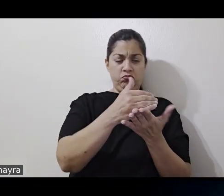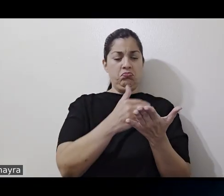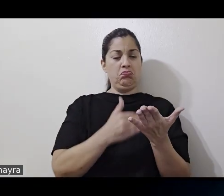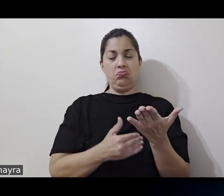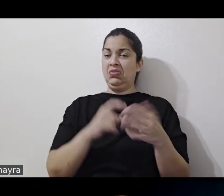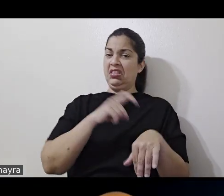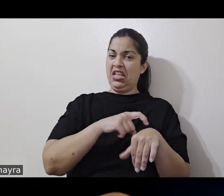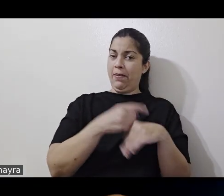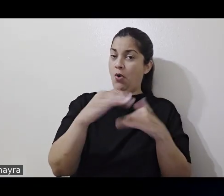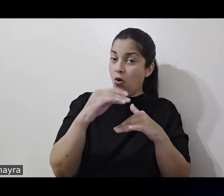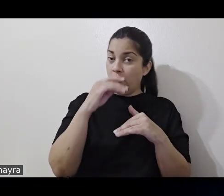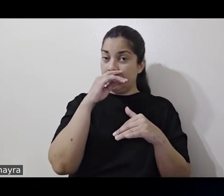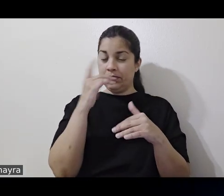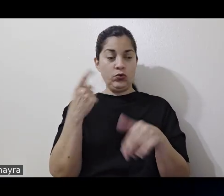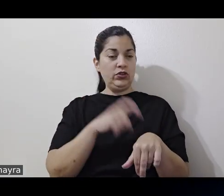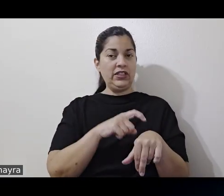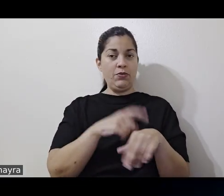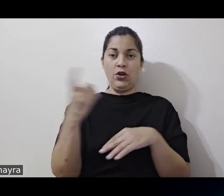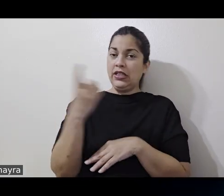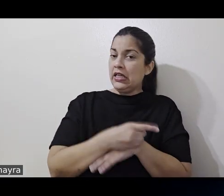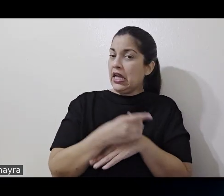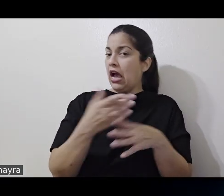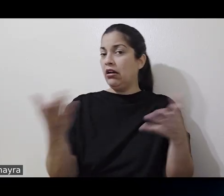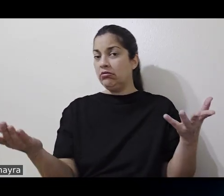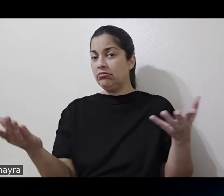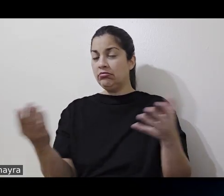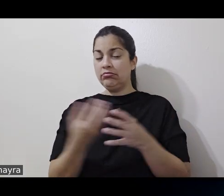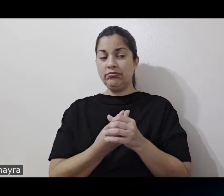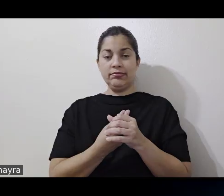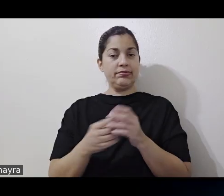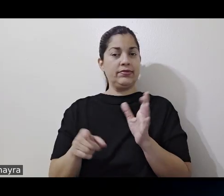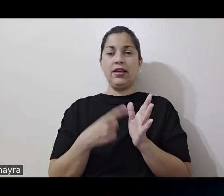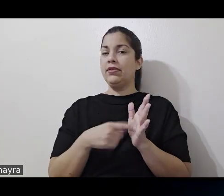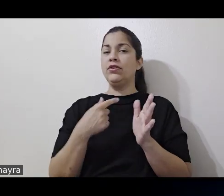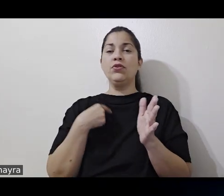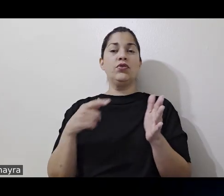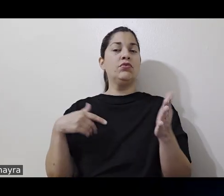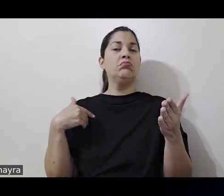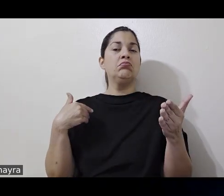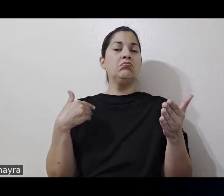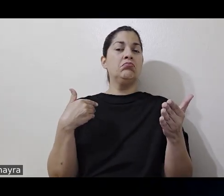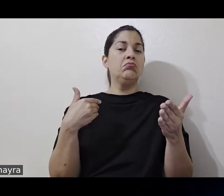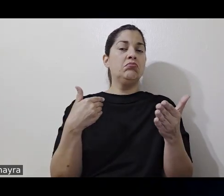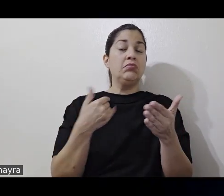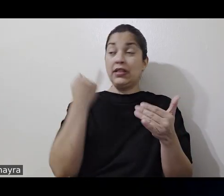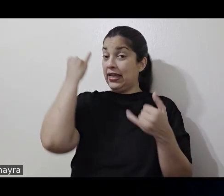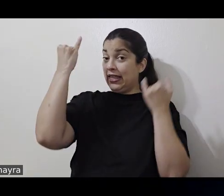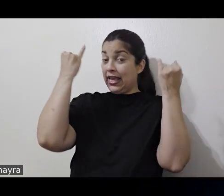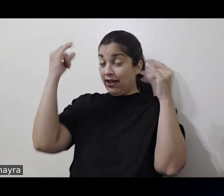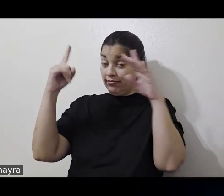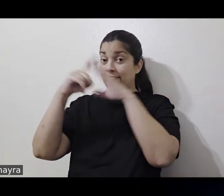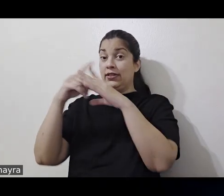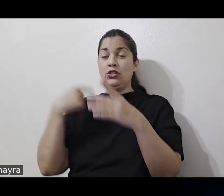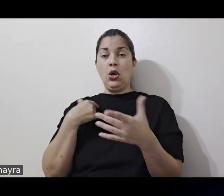de tiempo, por un momento del día? A veces yo estoy llegando y me llega la idea y estoy